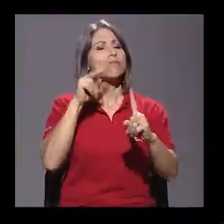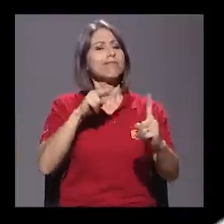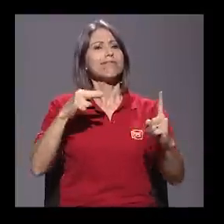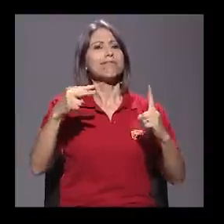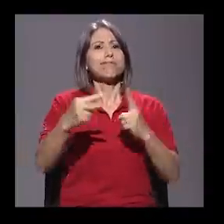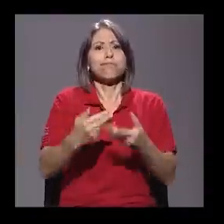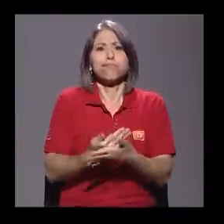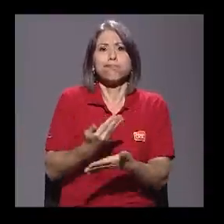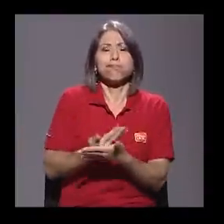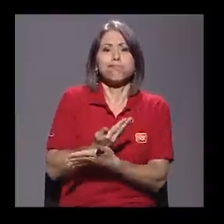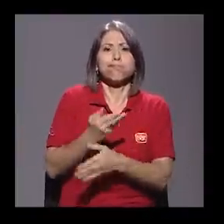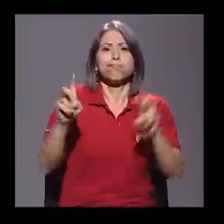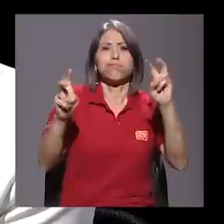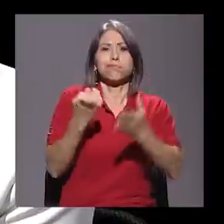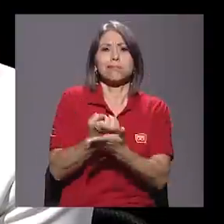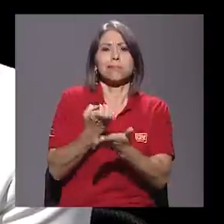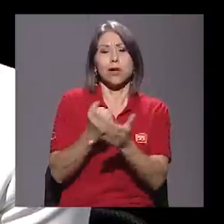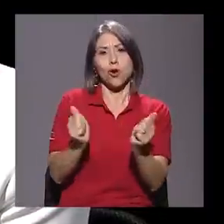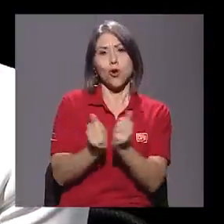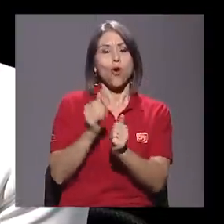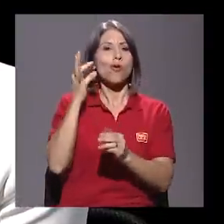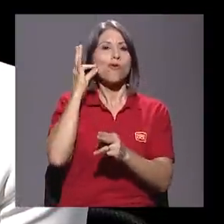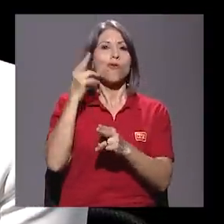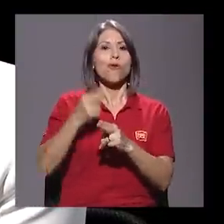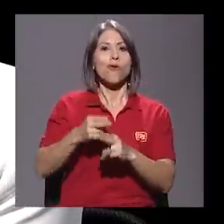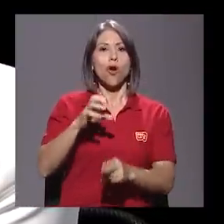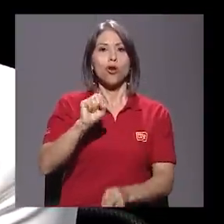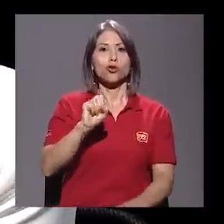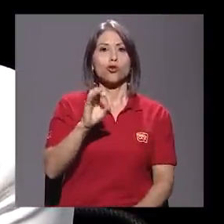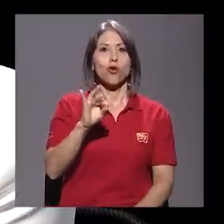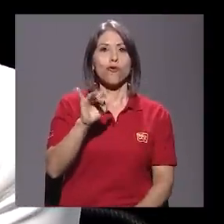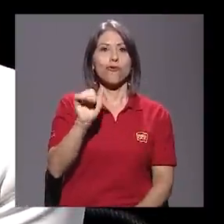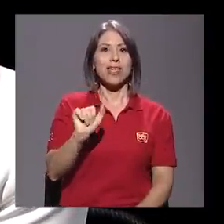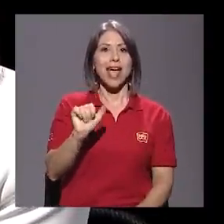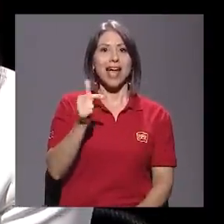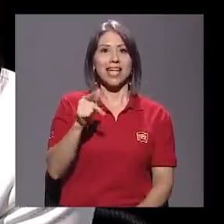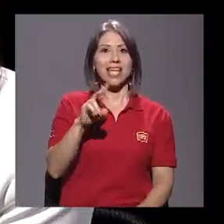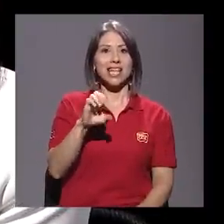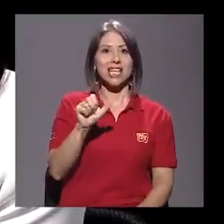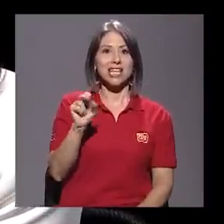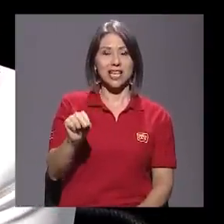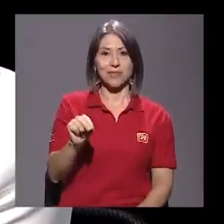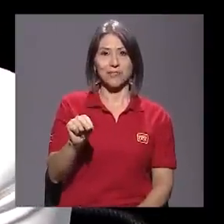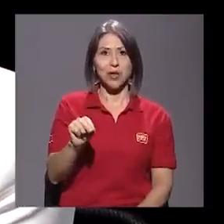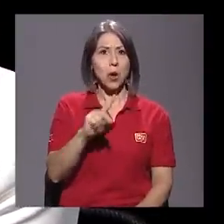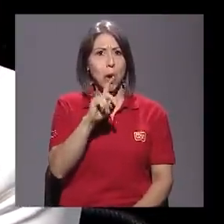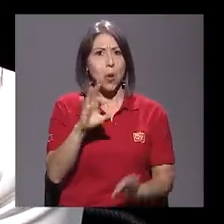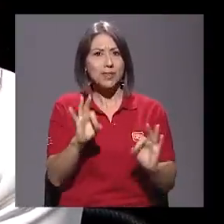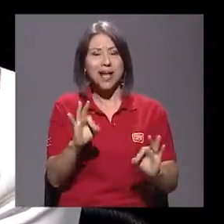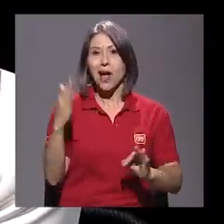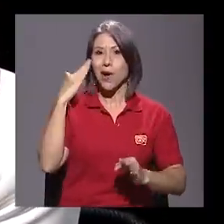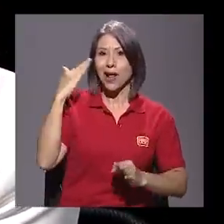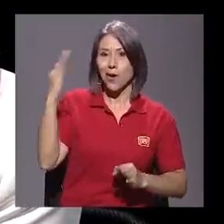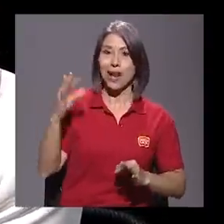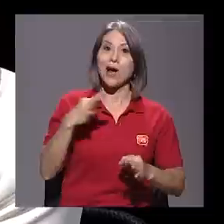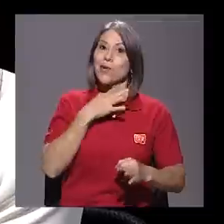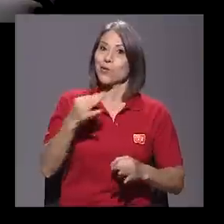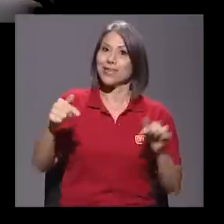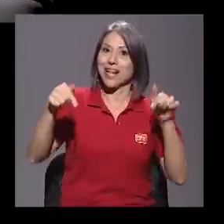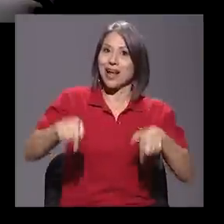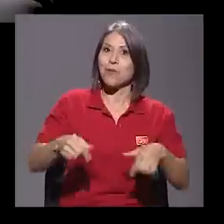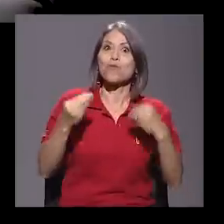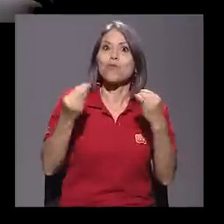de la economía con Sofía Guillén. ¿Cómo está? ¿Cómo le va? Hola, hola. Un gusto estar por acá de nuevo. Mucho que conversar en temas de economía en Costa